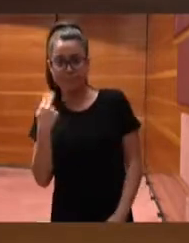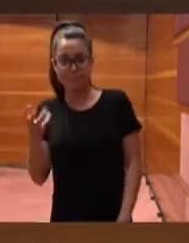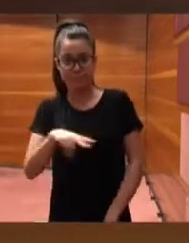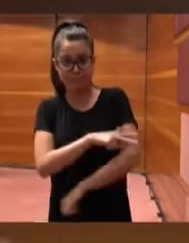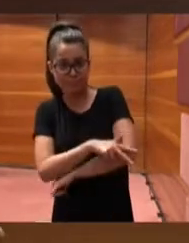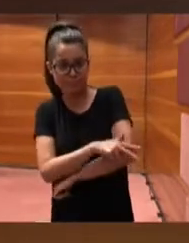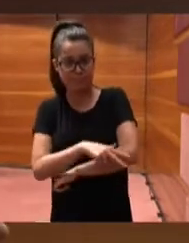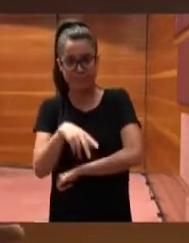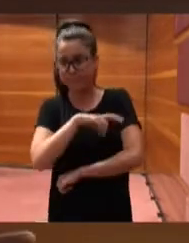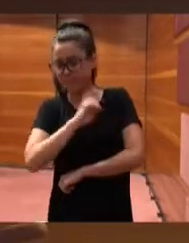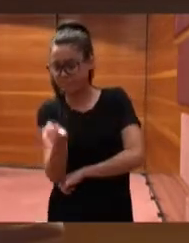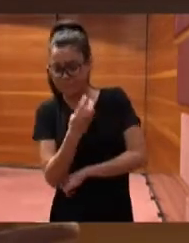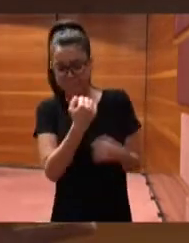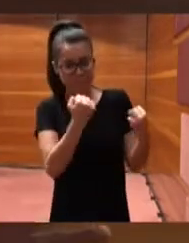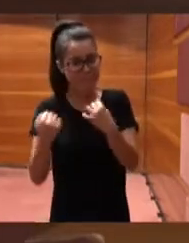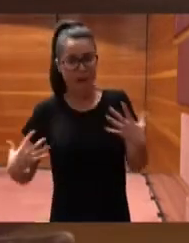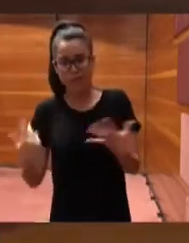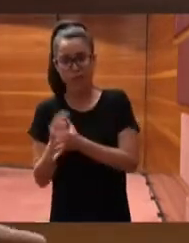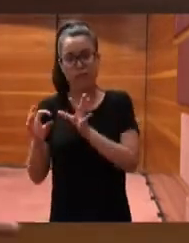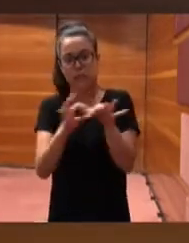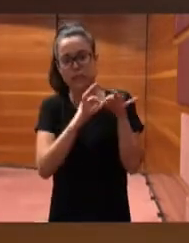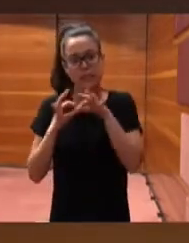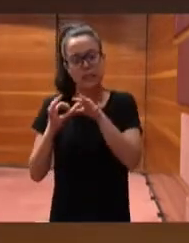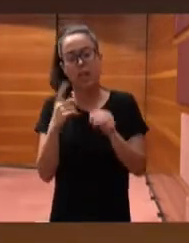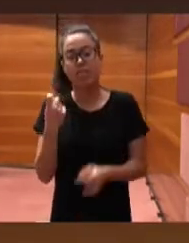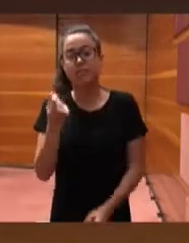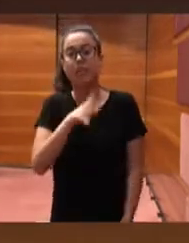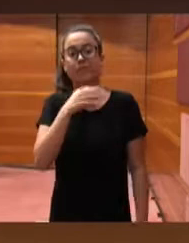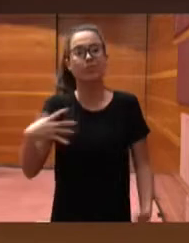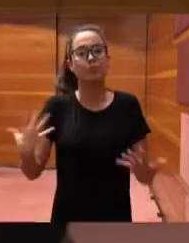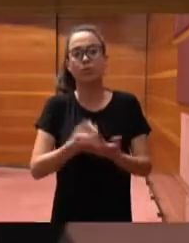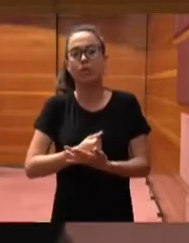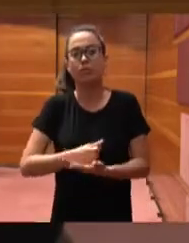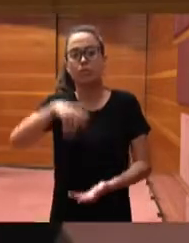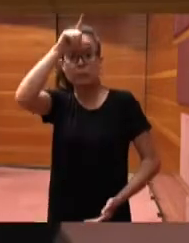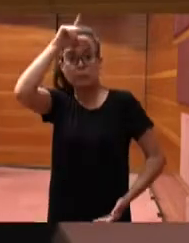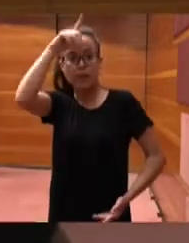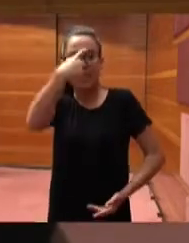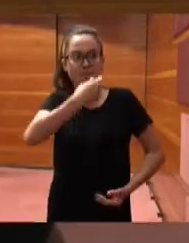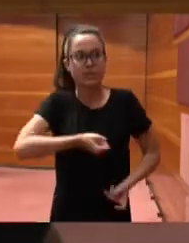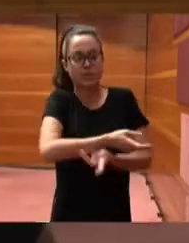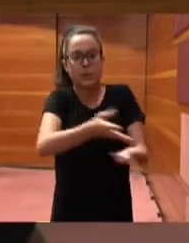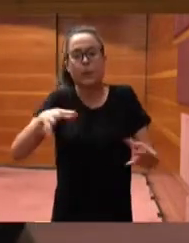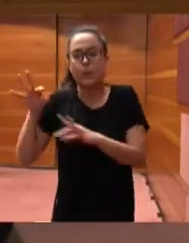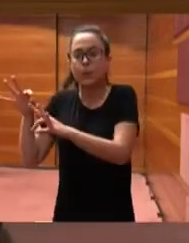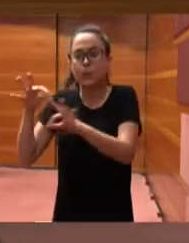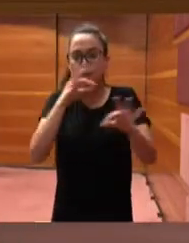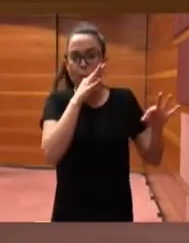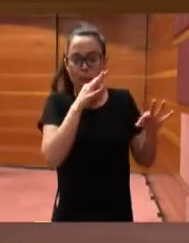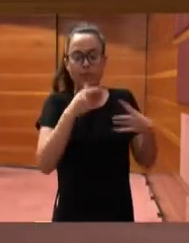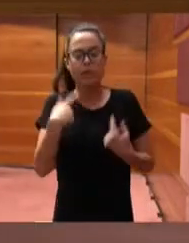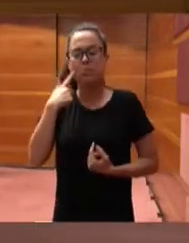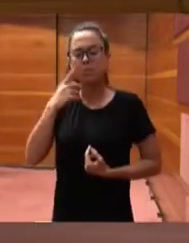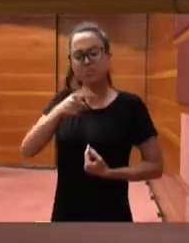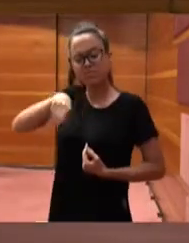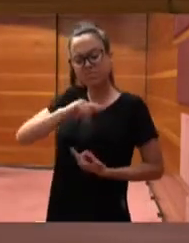la ciudadanía de la mano, los tres grupos, porque ninguno estamos del todo en esa cultura y tenemos que ir aprendiendo unos de otros y sabiendo qué nos piden y qué